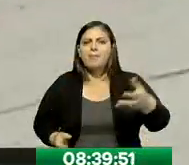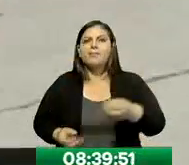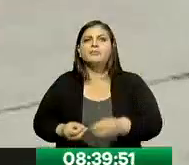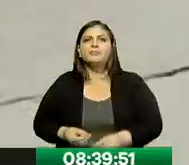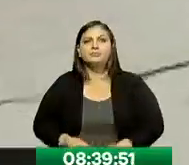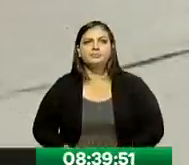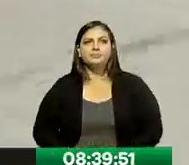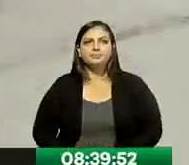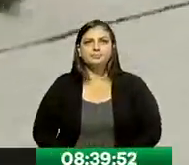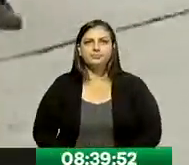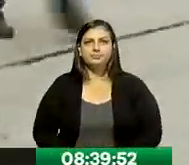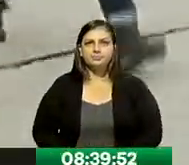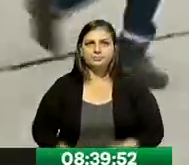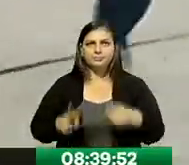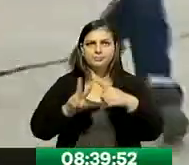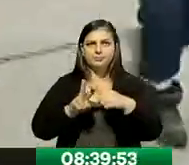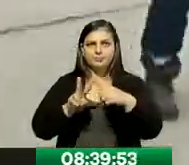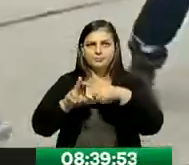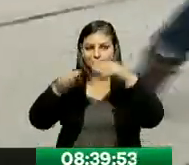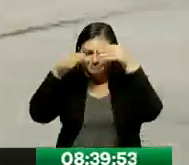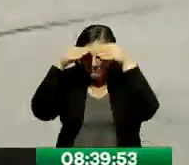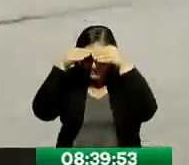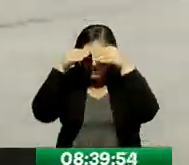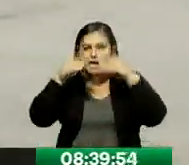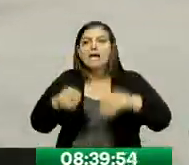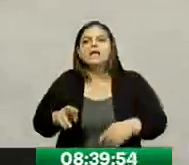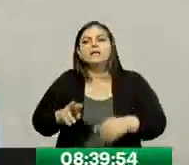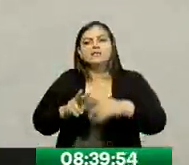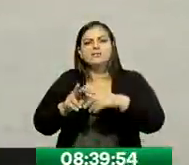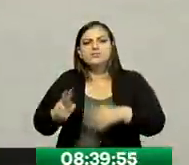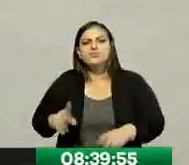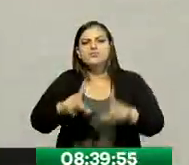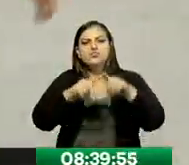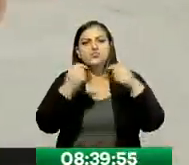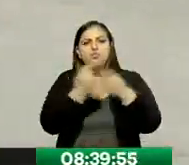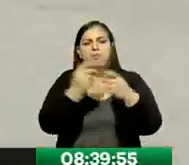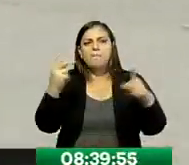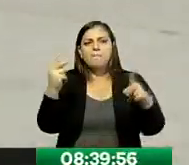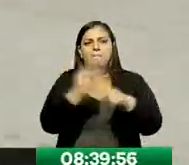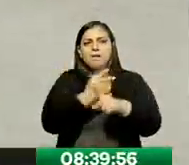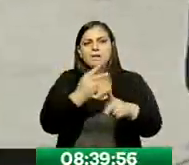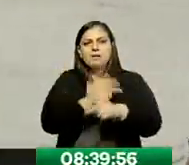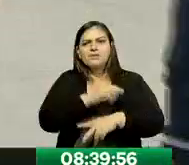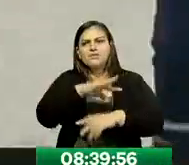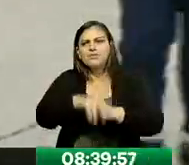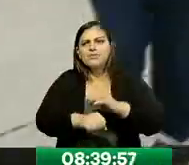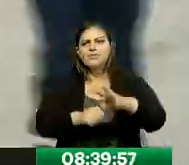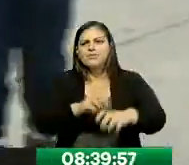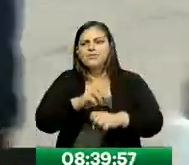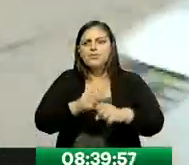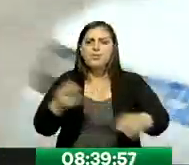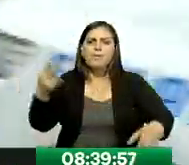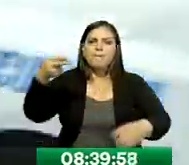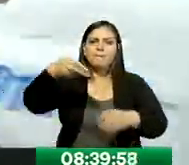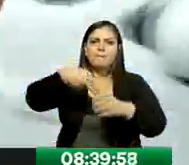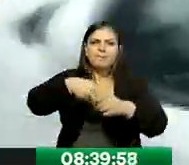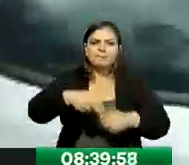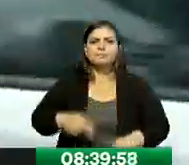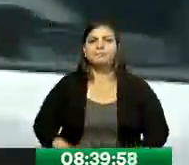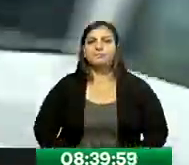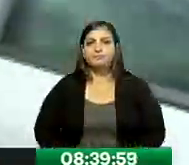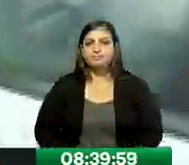dos aprehendidos serían parte de una agrupación dedicada al robo en viviendas. Ellos presentan 4 y 5